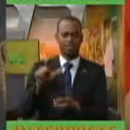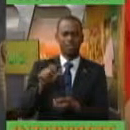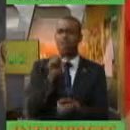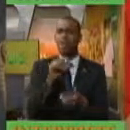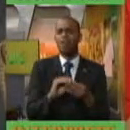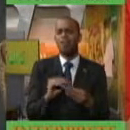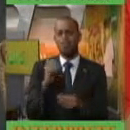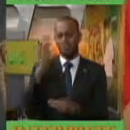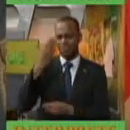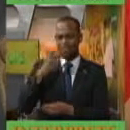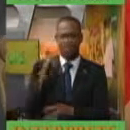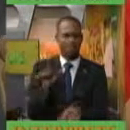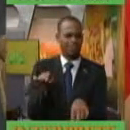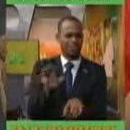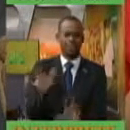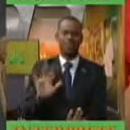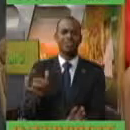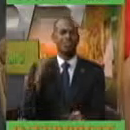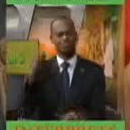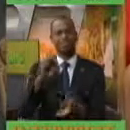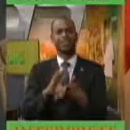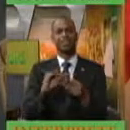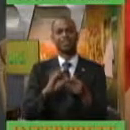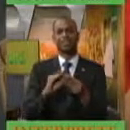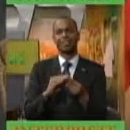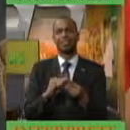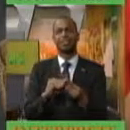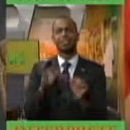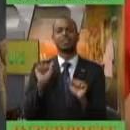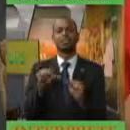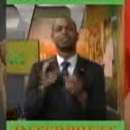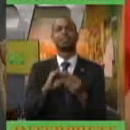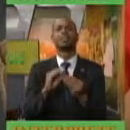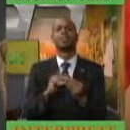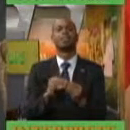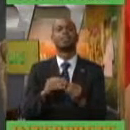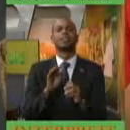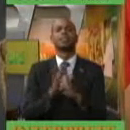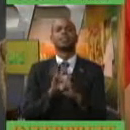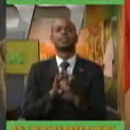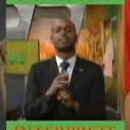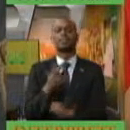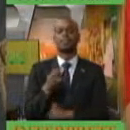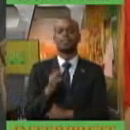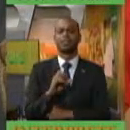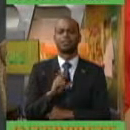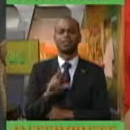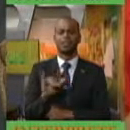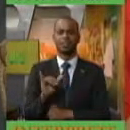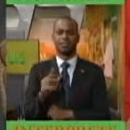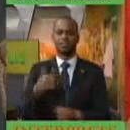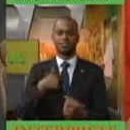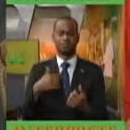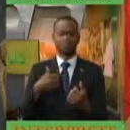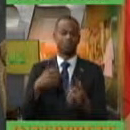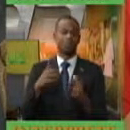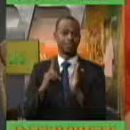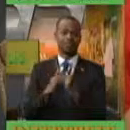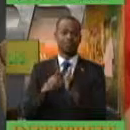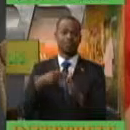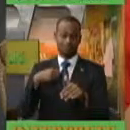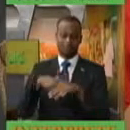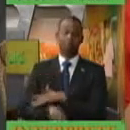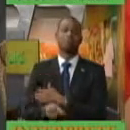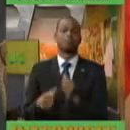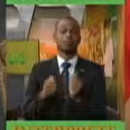no, no, no, siempre lo he dicho, siempre lo he dicho. Porque yo lo puedo decir, por ejemplo, a diferencia de Henry Vicente, mi discapacidad es congénita.